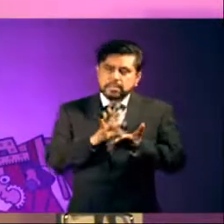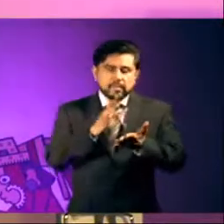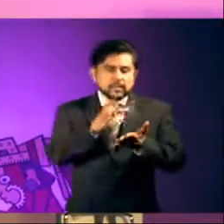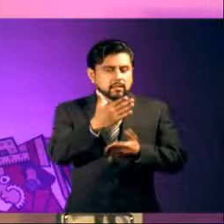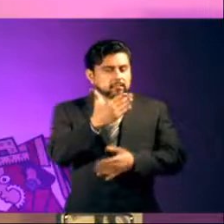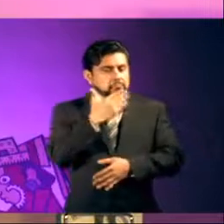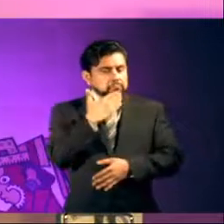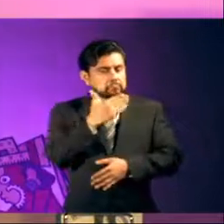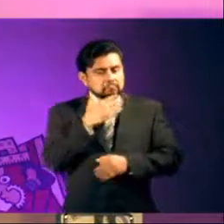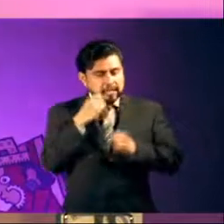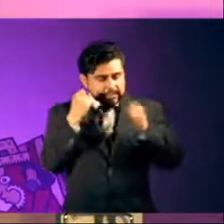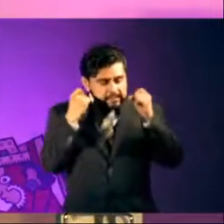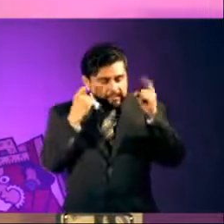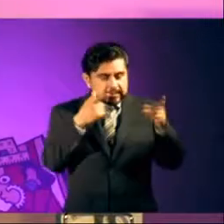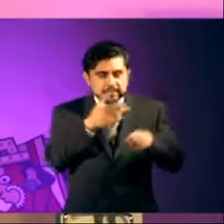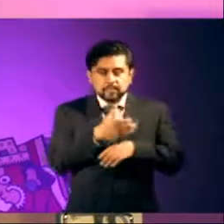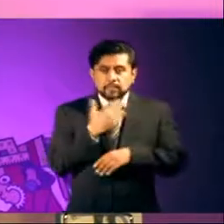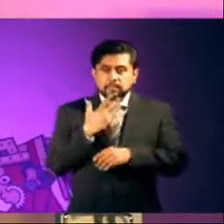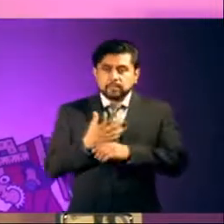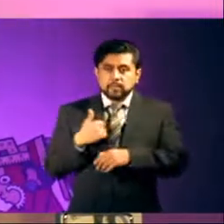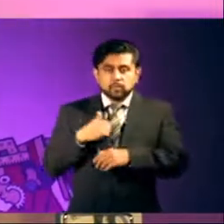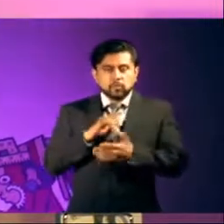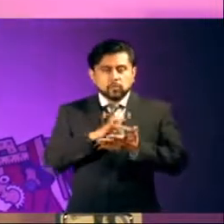lo bien que escribes